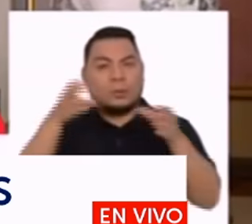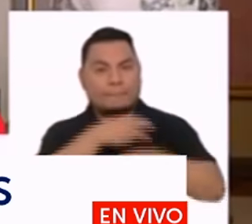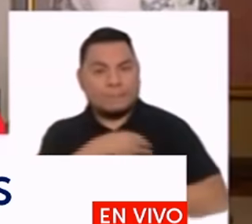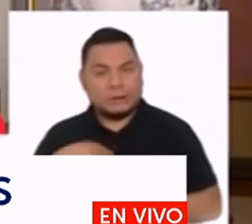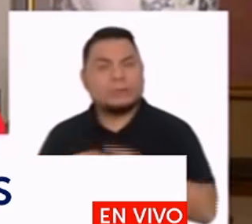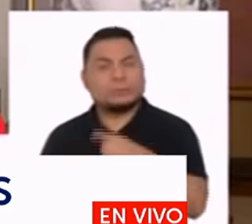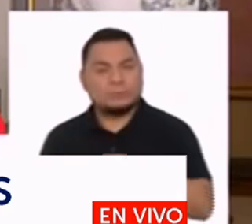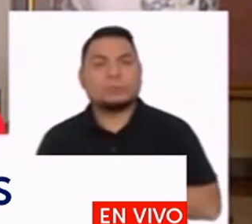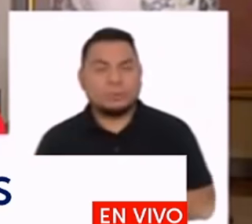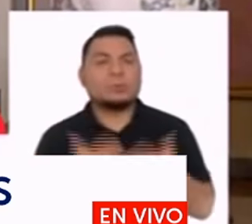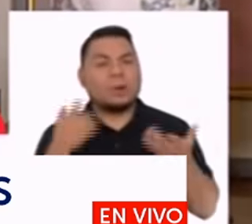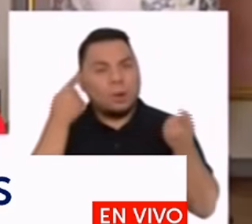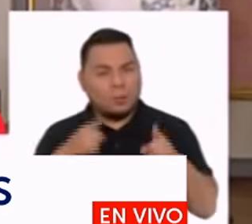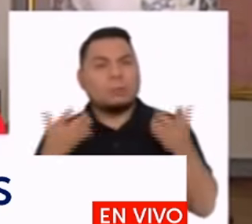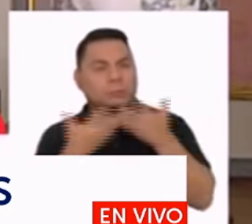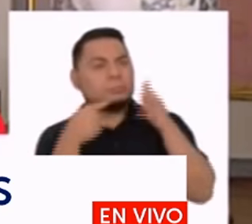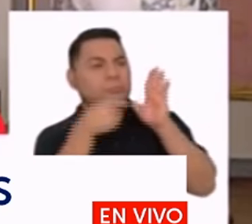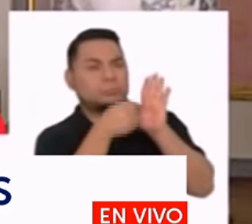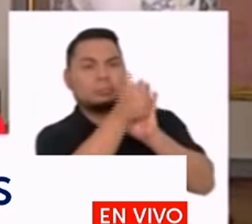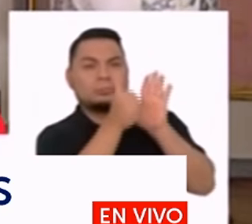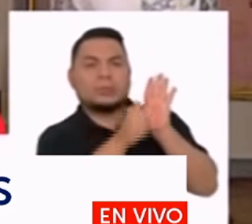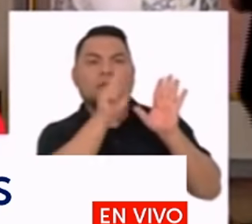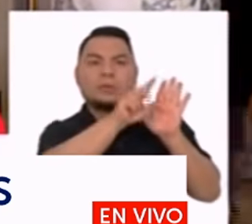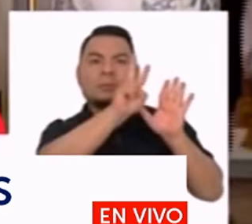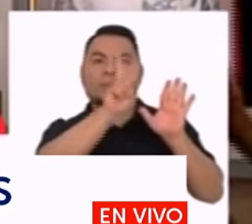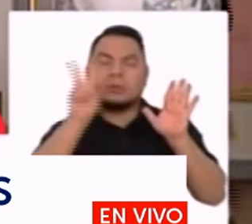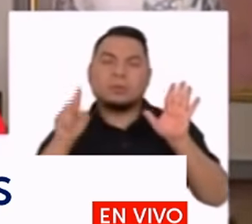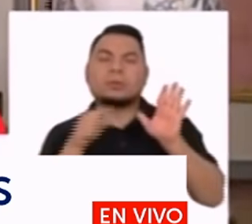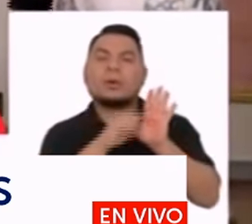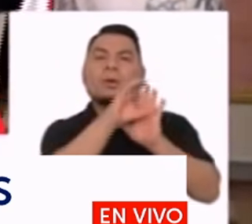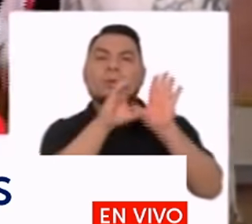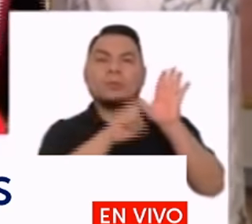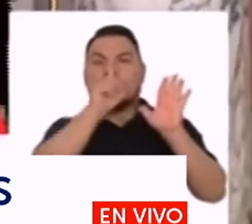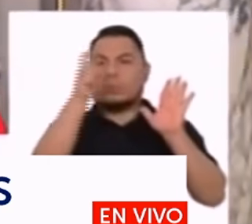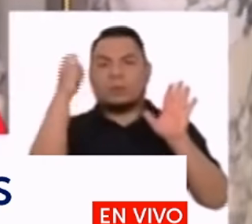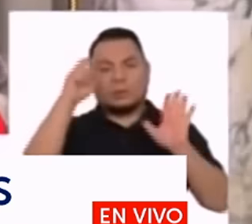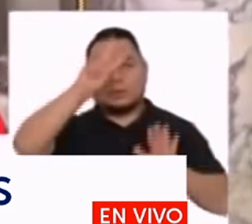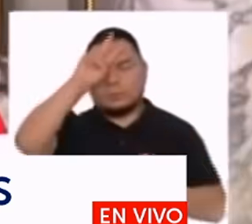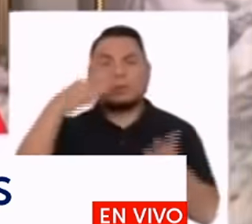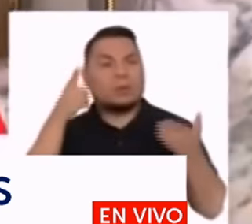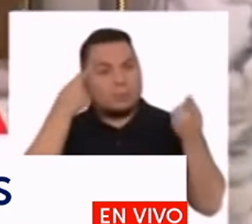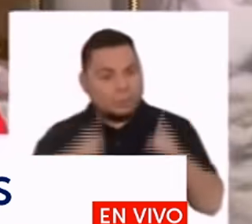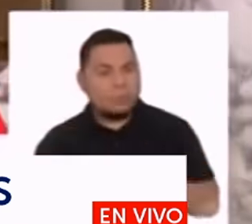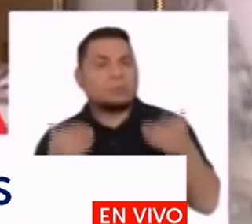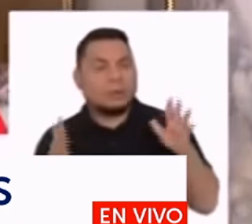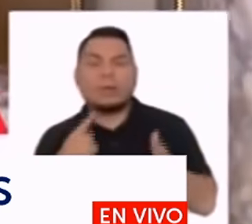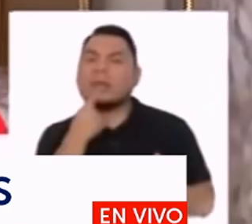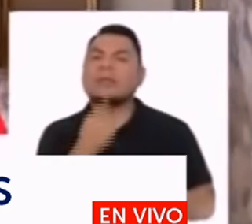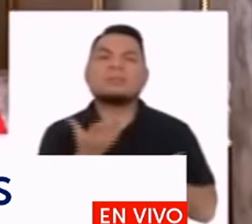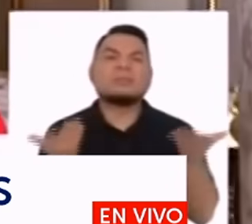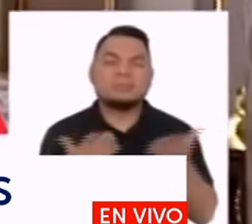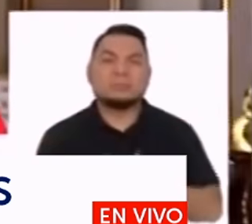del Consejo de Ministros, de conformidad con el artículo 122 de la Constitución Política del Perú y estando acordado, se